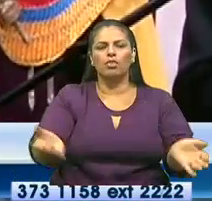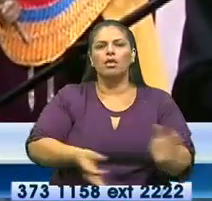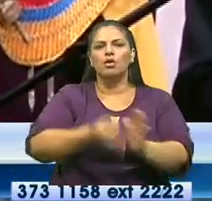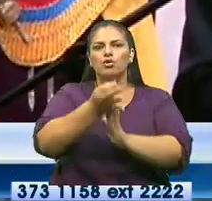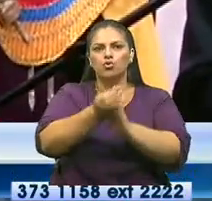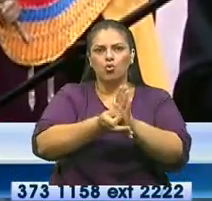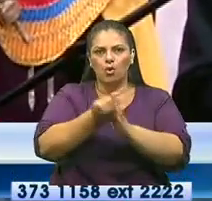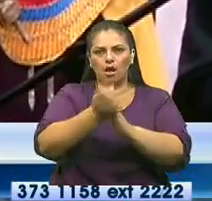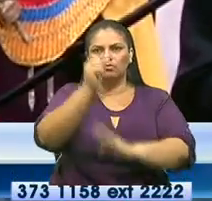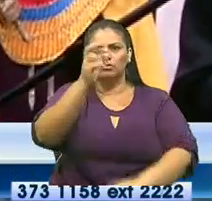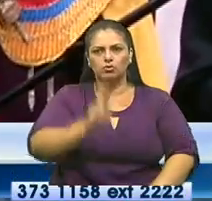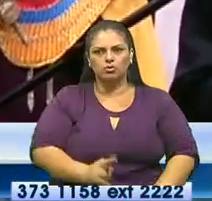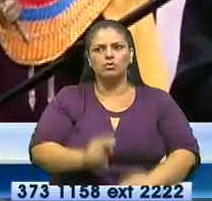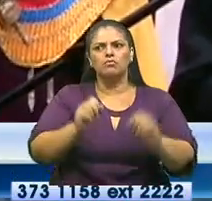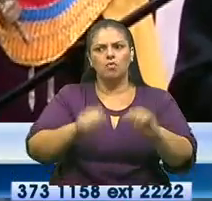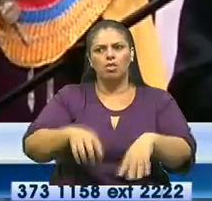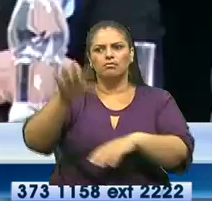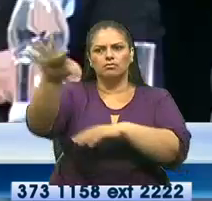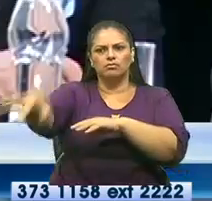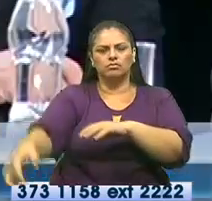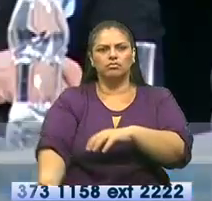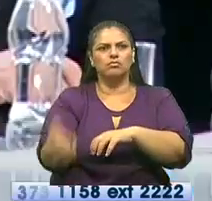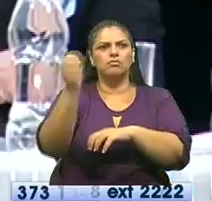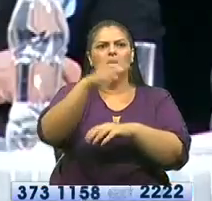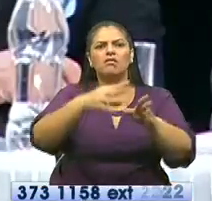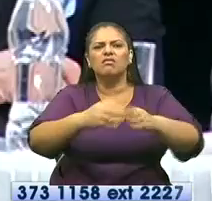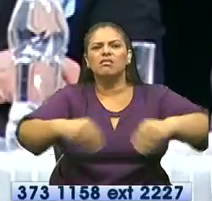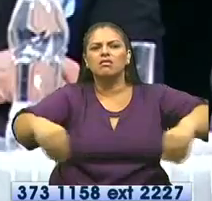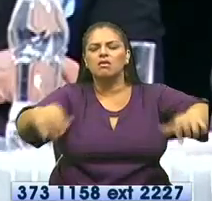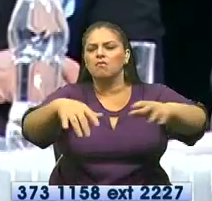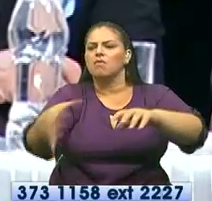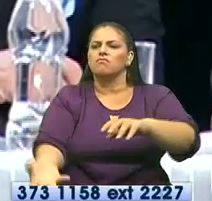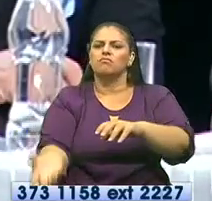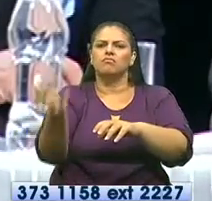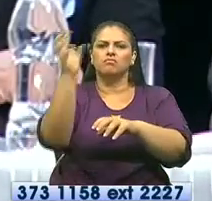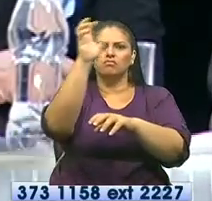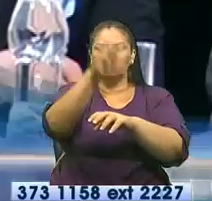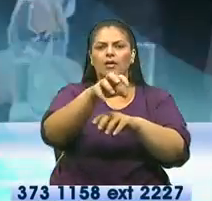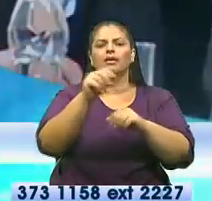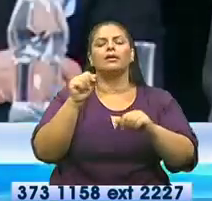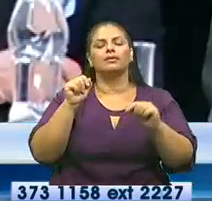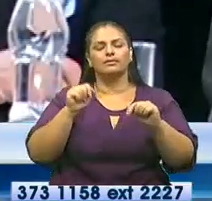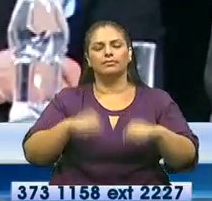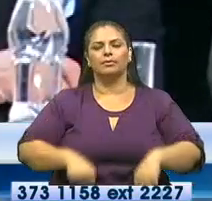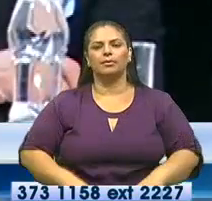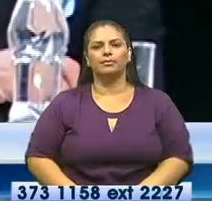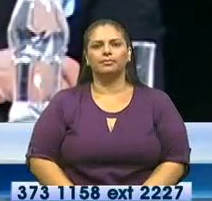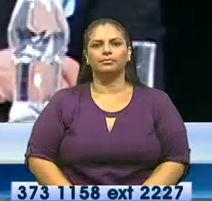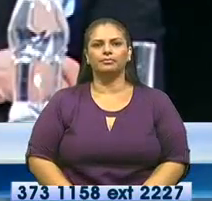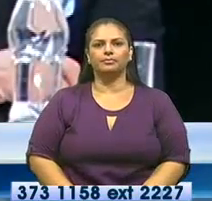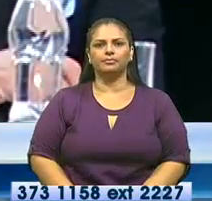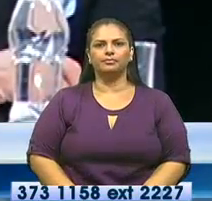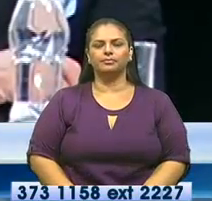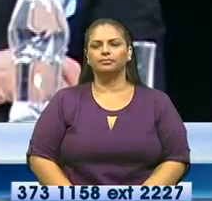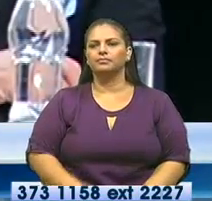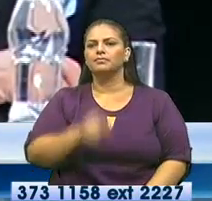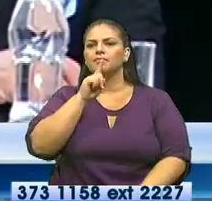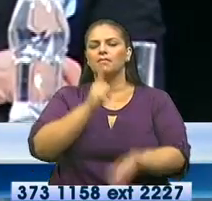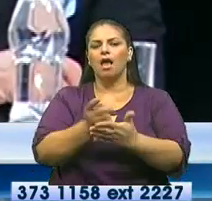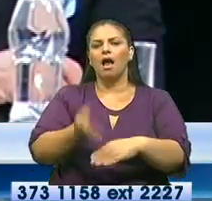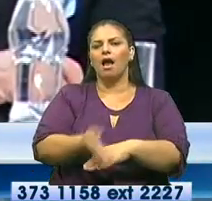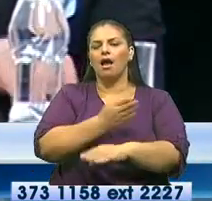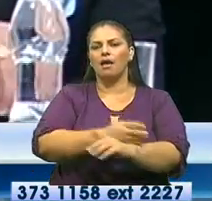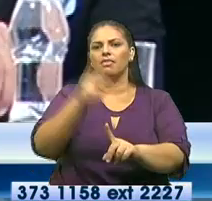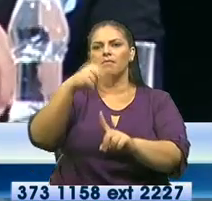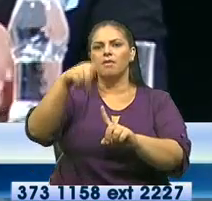al relleno hidráulico de 400 hectáreas. Los trabajos de dragado costarán, ya lo manifestó el señor prefecto,